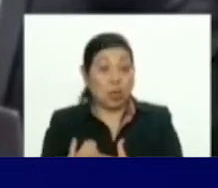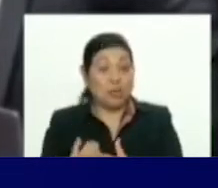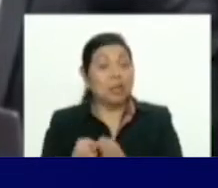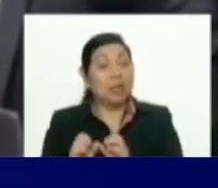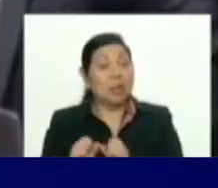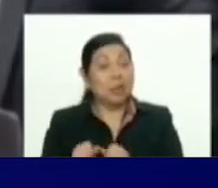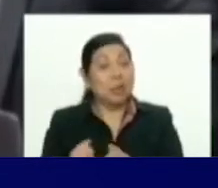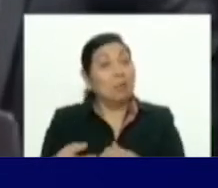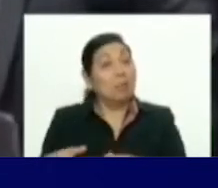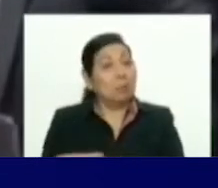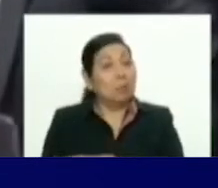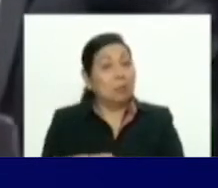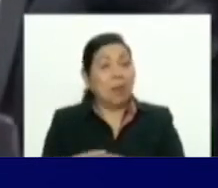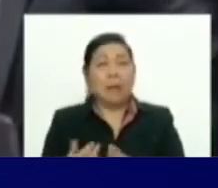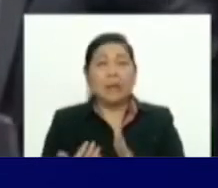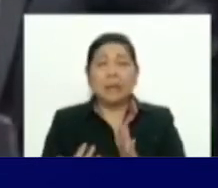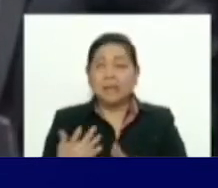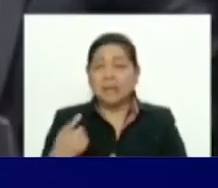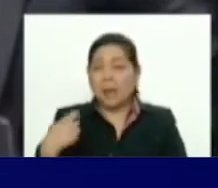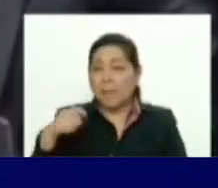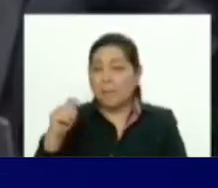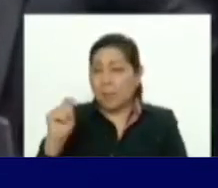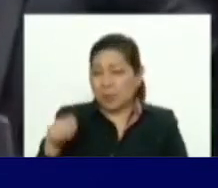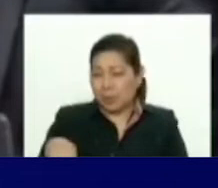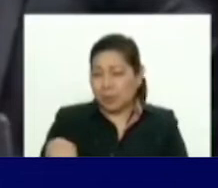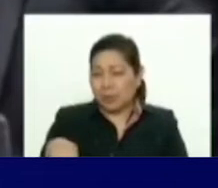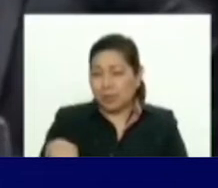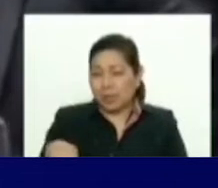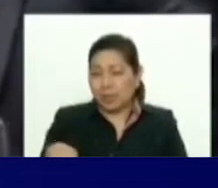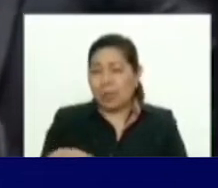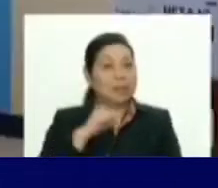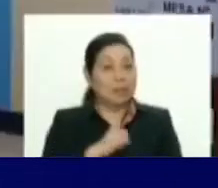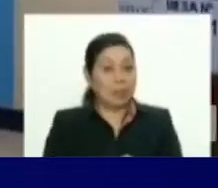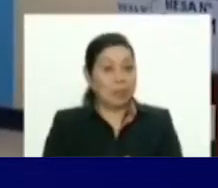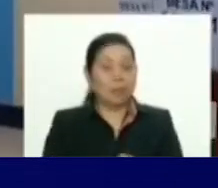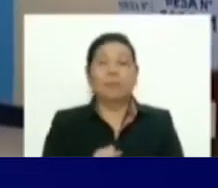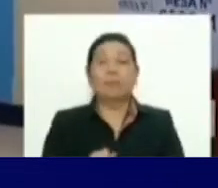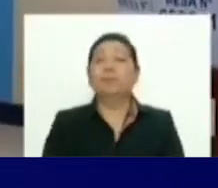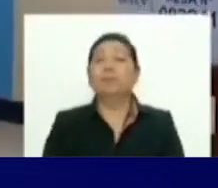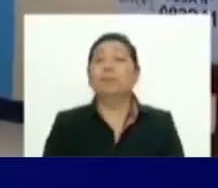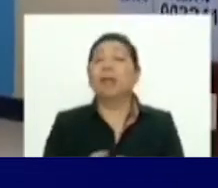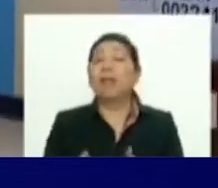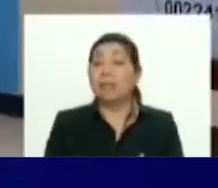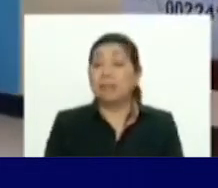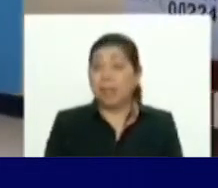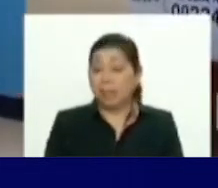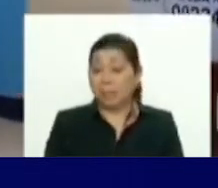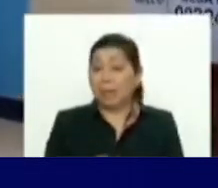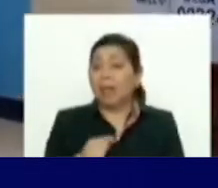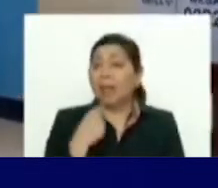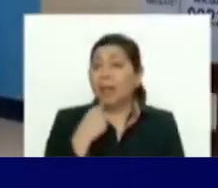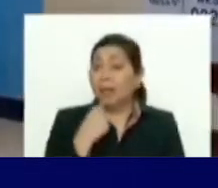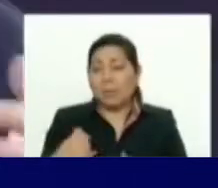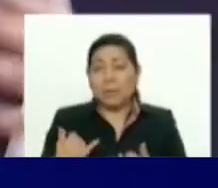del Congreso. Dijo que tiene un recorte de más de un 15% con respecto al presente año. Asimismo, en